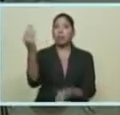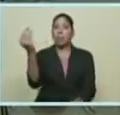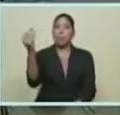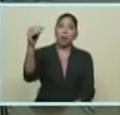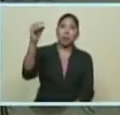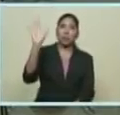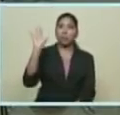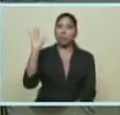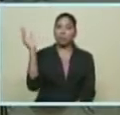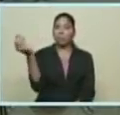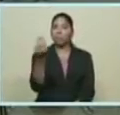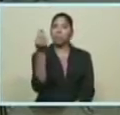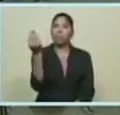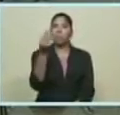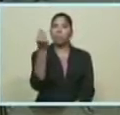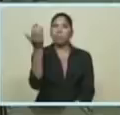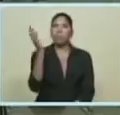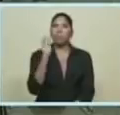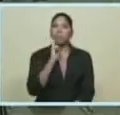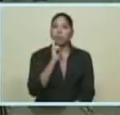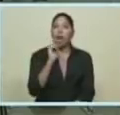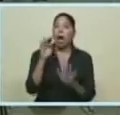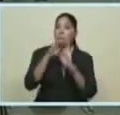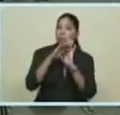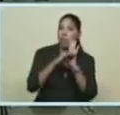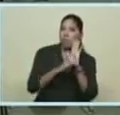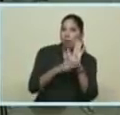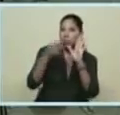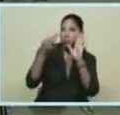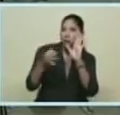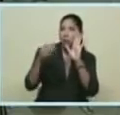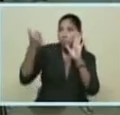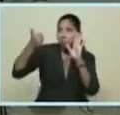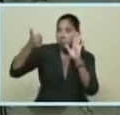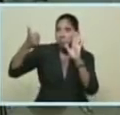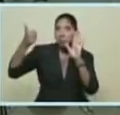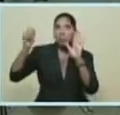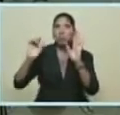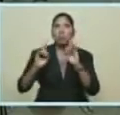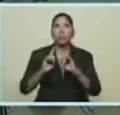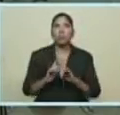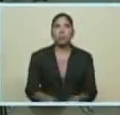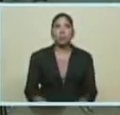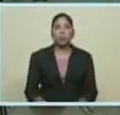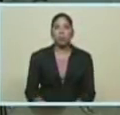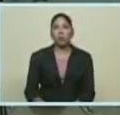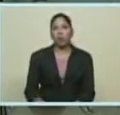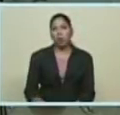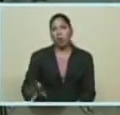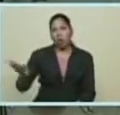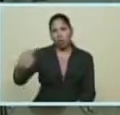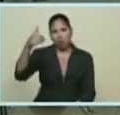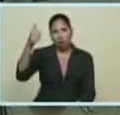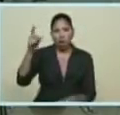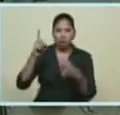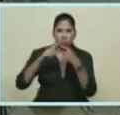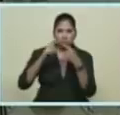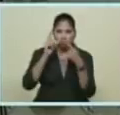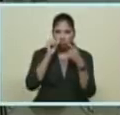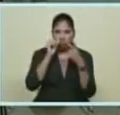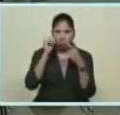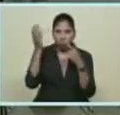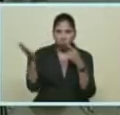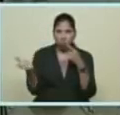extra, más allá de los deberes. General José Santiago Moreno, esto va más allá